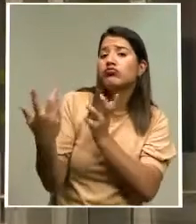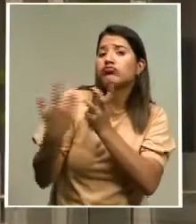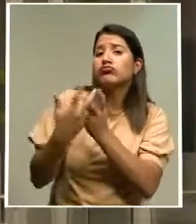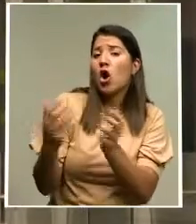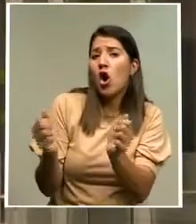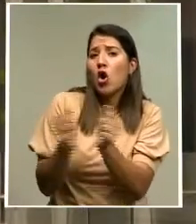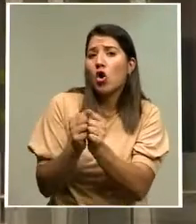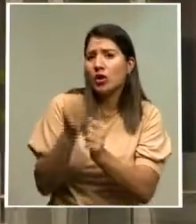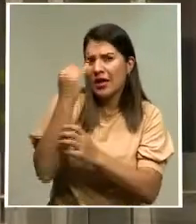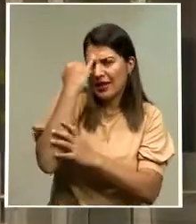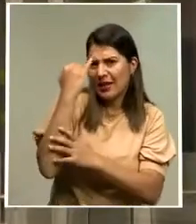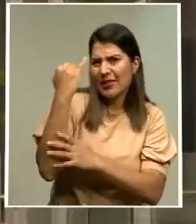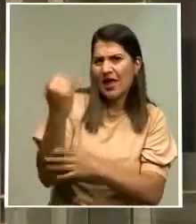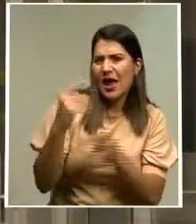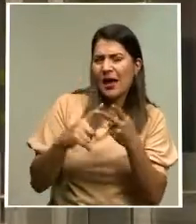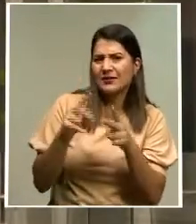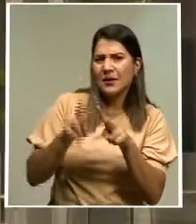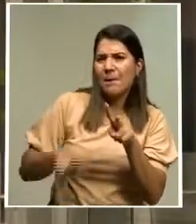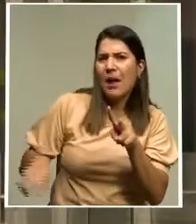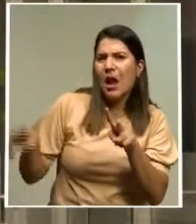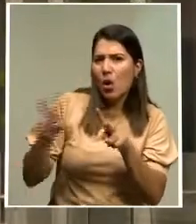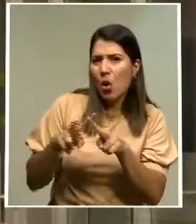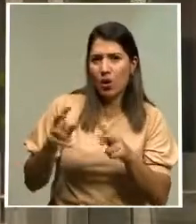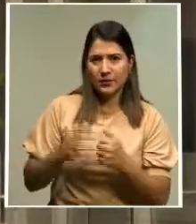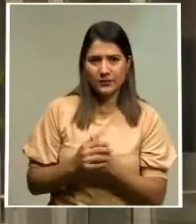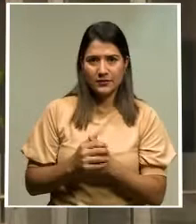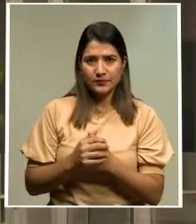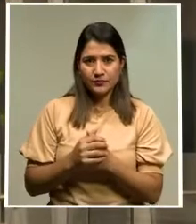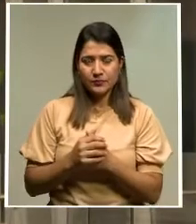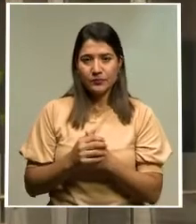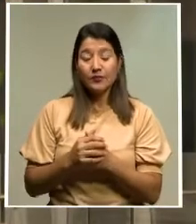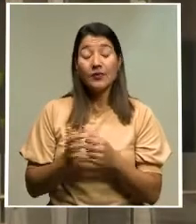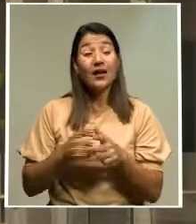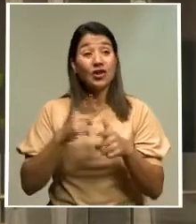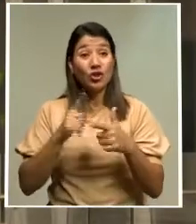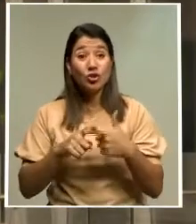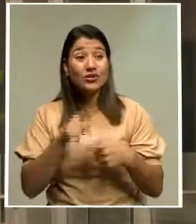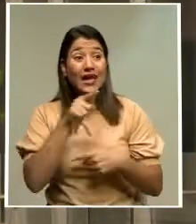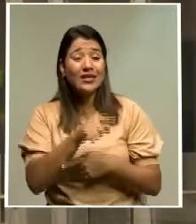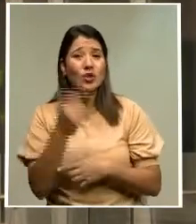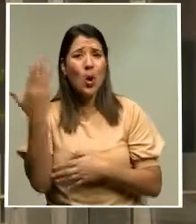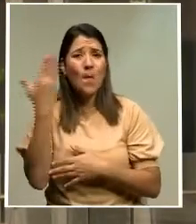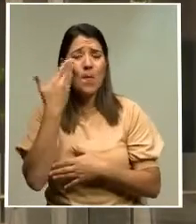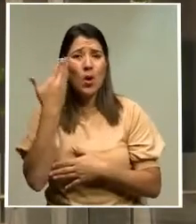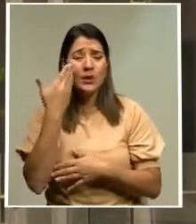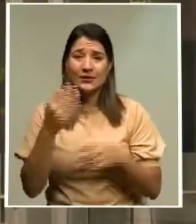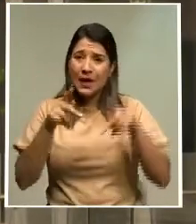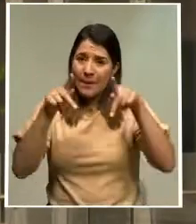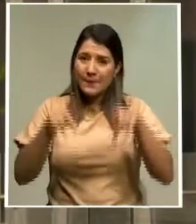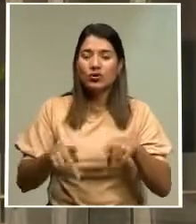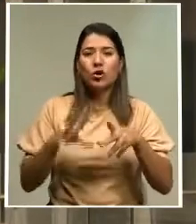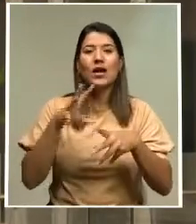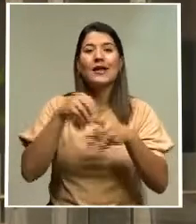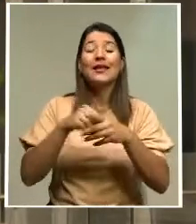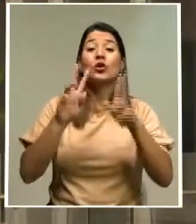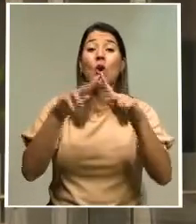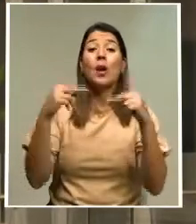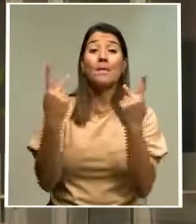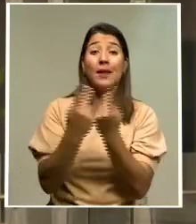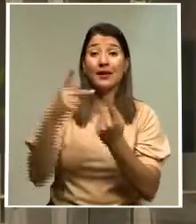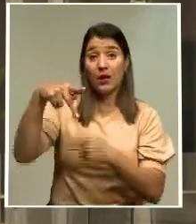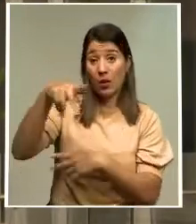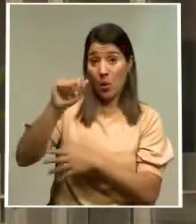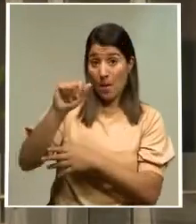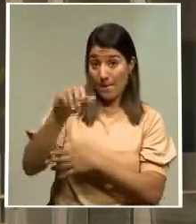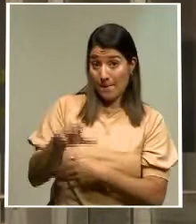Y es que lo que es esta objeción de conciencia también molesta a las personas que pertenecen al Partido Acción Ciudadana.